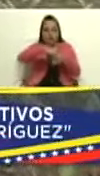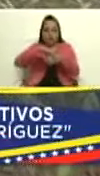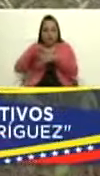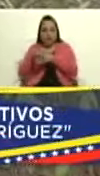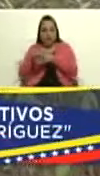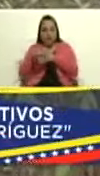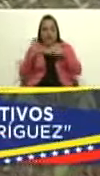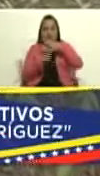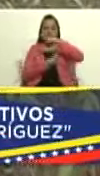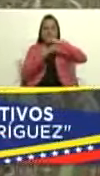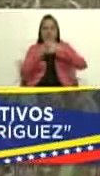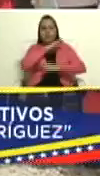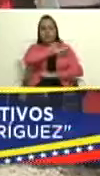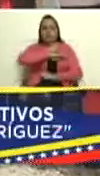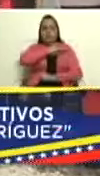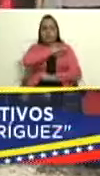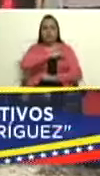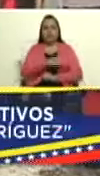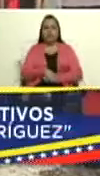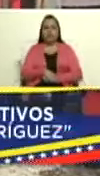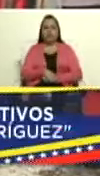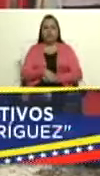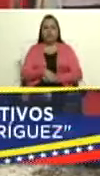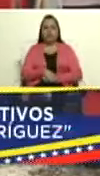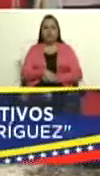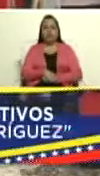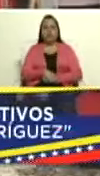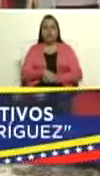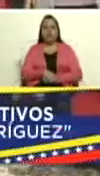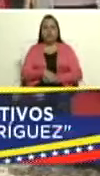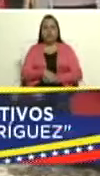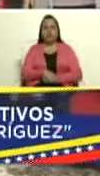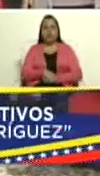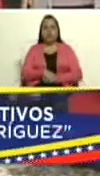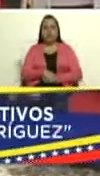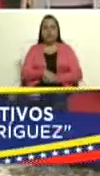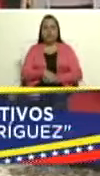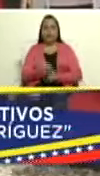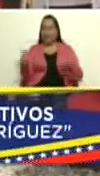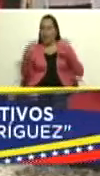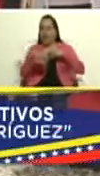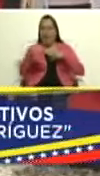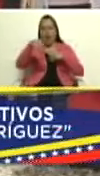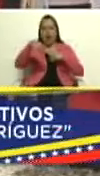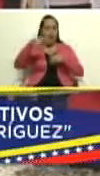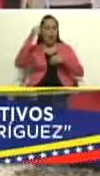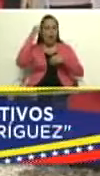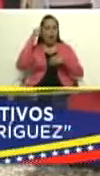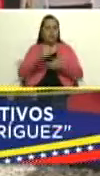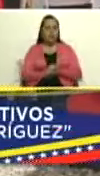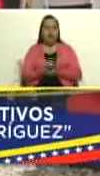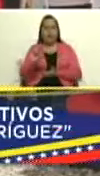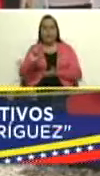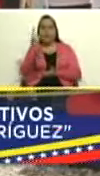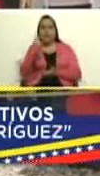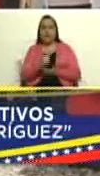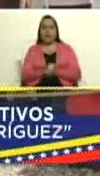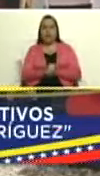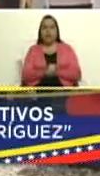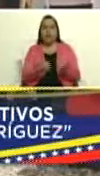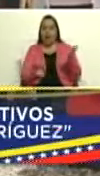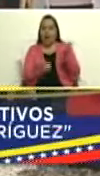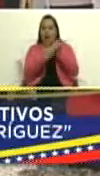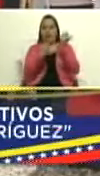base de misiones. Bueno, presidente, y quería acotar algo, que hoy Estamos haciendo el primer biocrédito